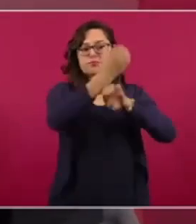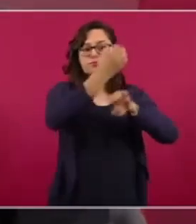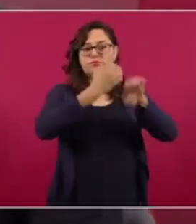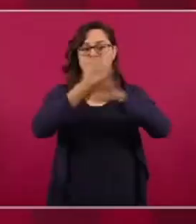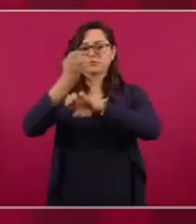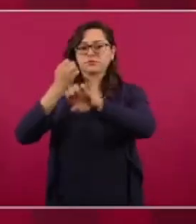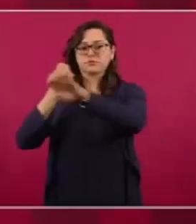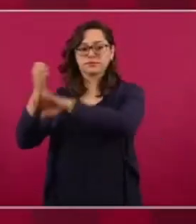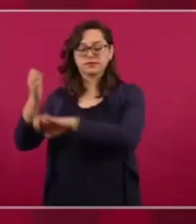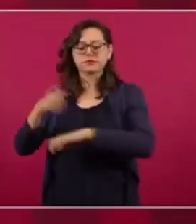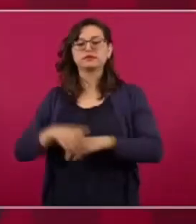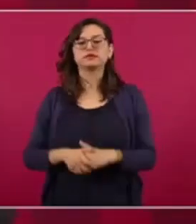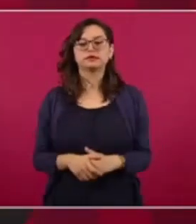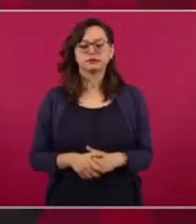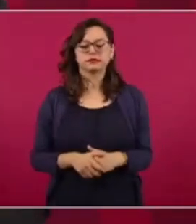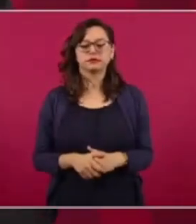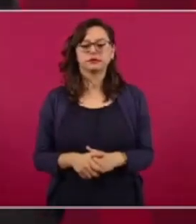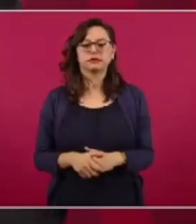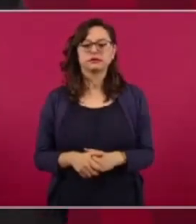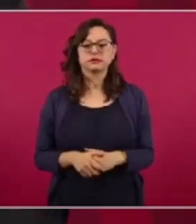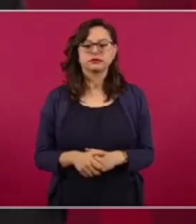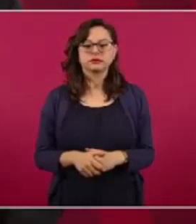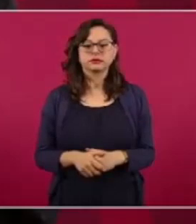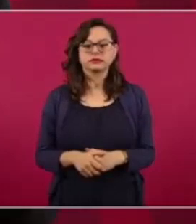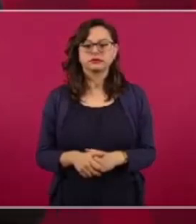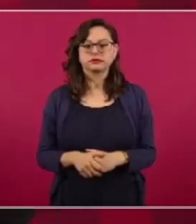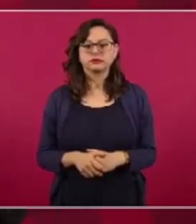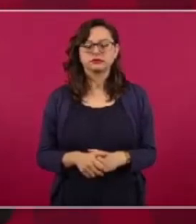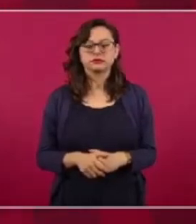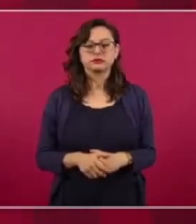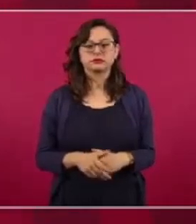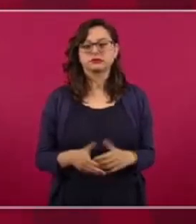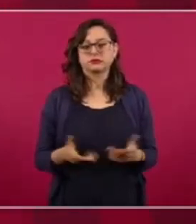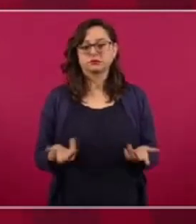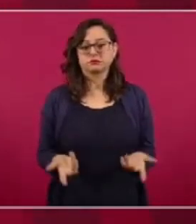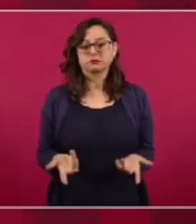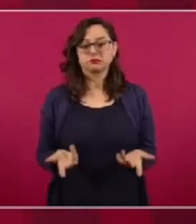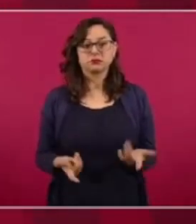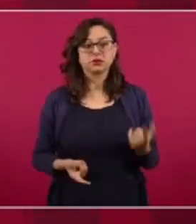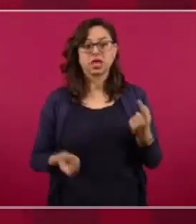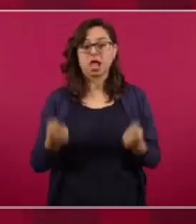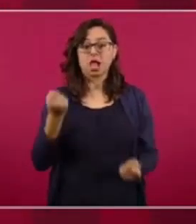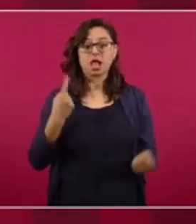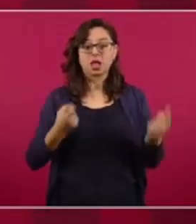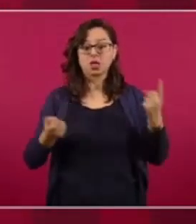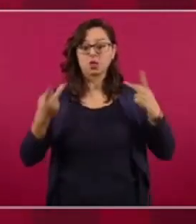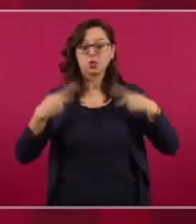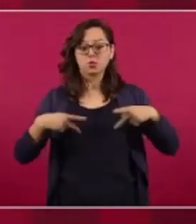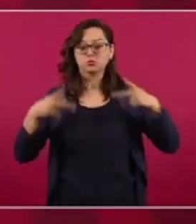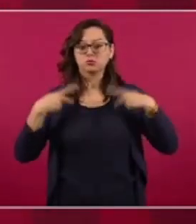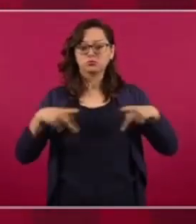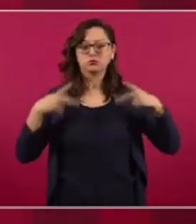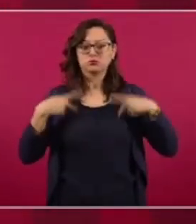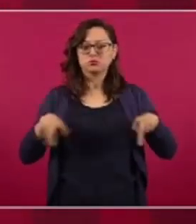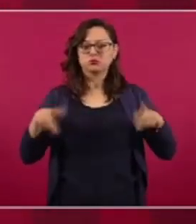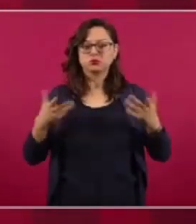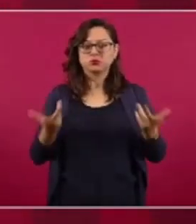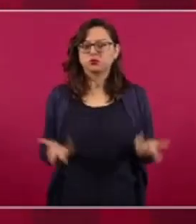Como hay muchos que no tienen acceso a